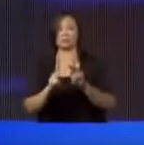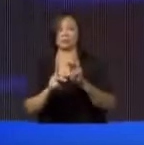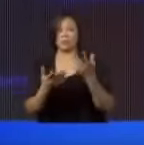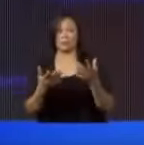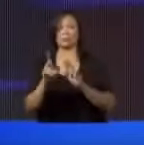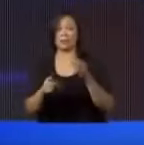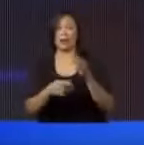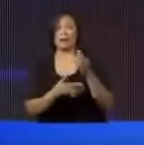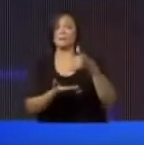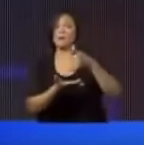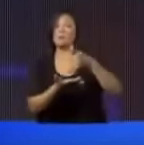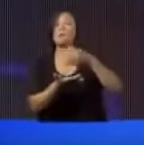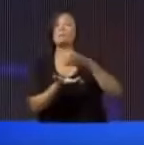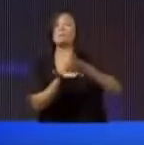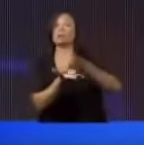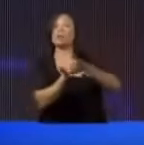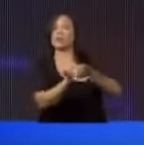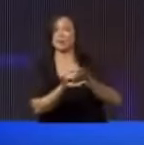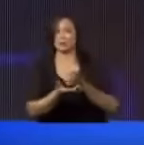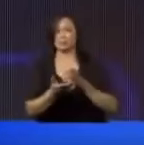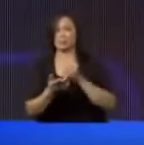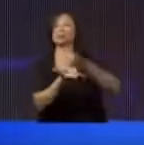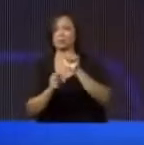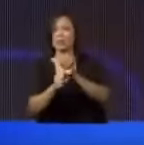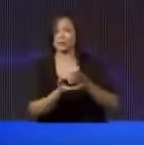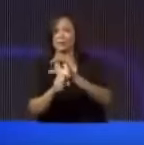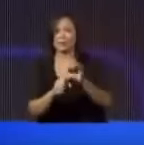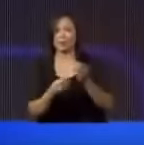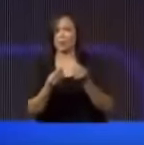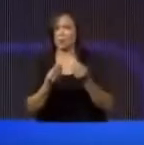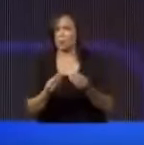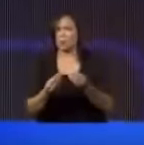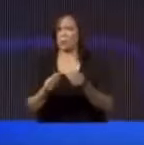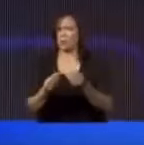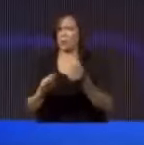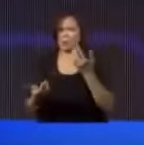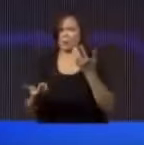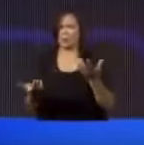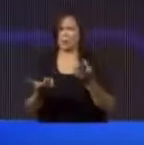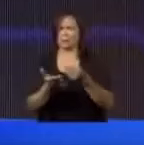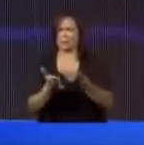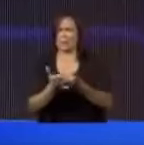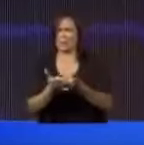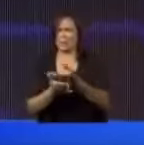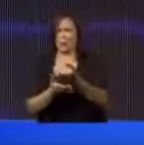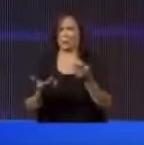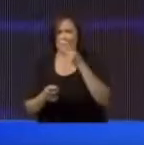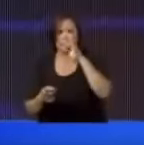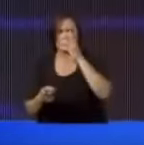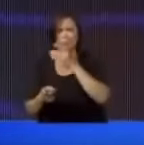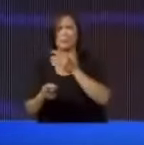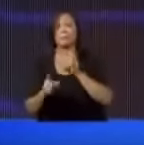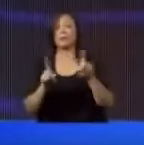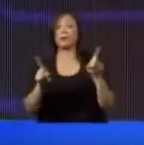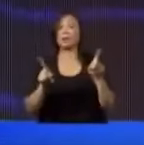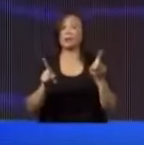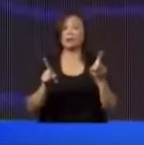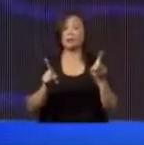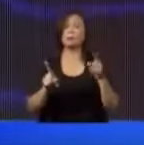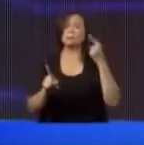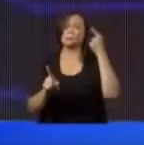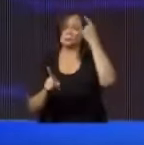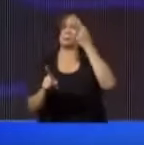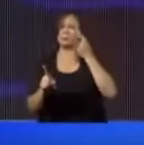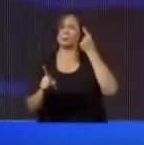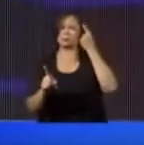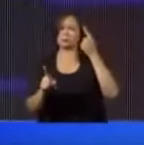que eran plenas botellas. Y eso creó un escándalo, por supuesto, de cómo se estaba malgastando el dinero público en la República Dominicana. Pero considero